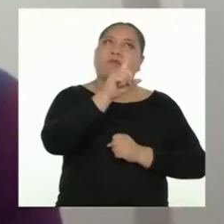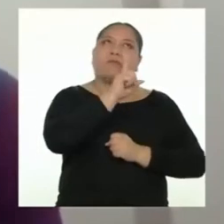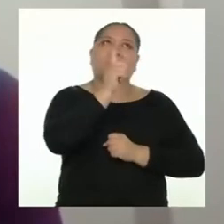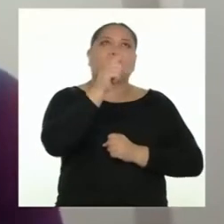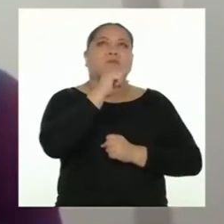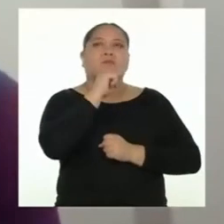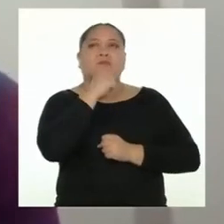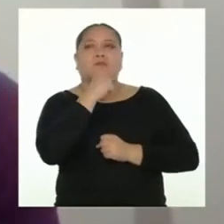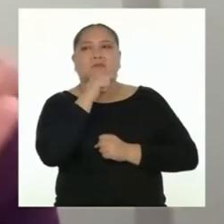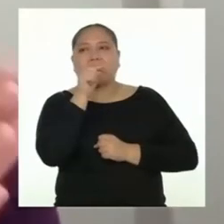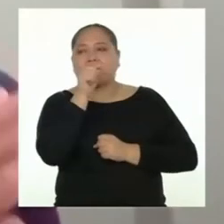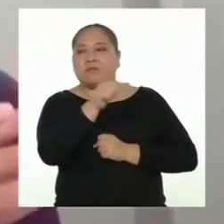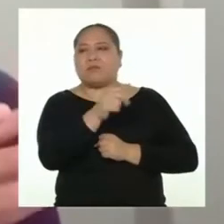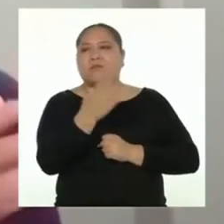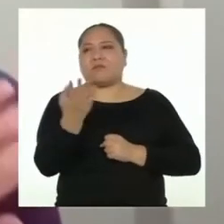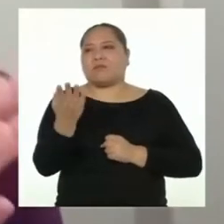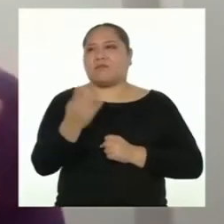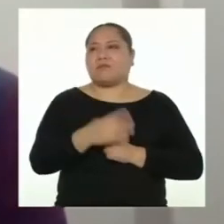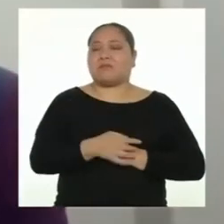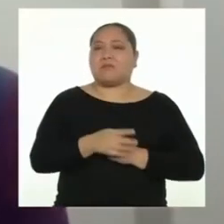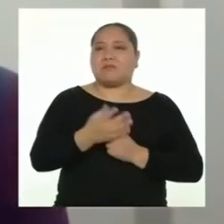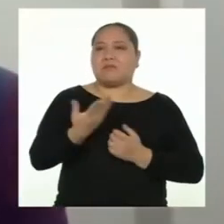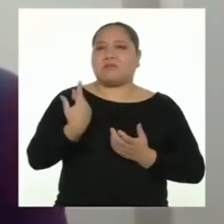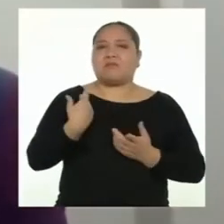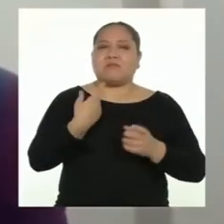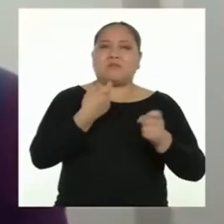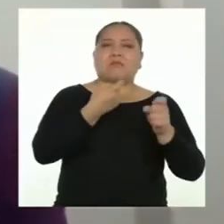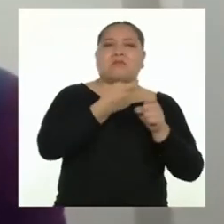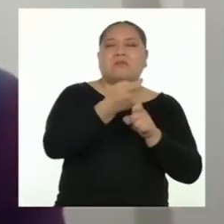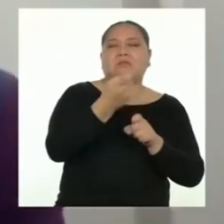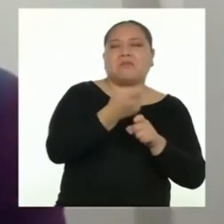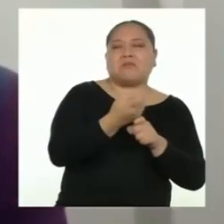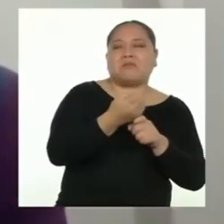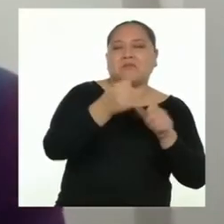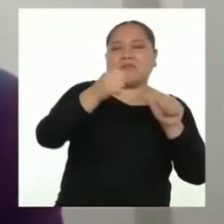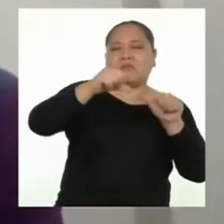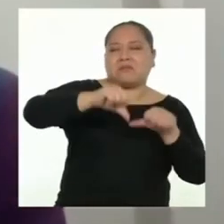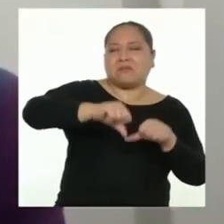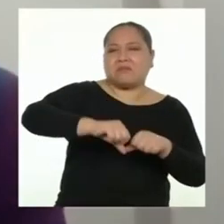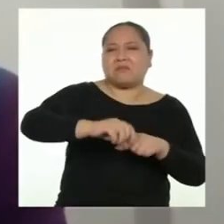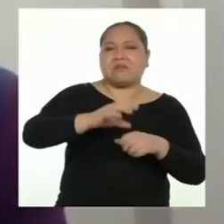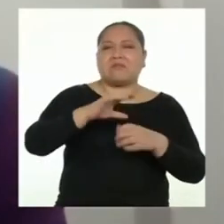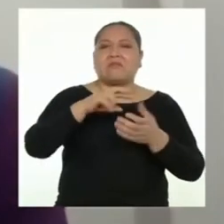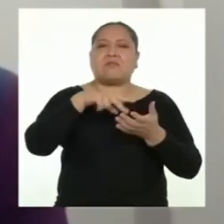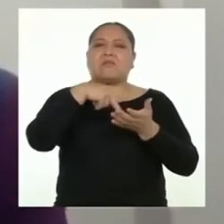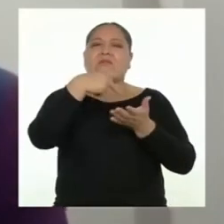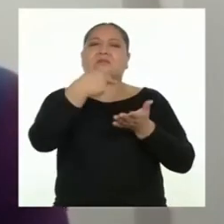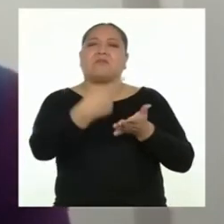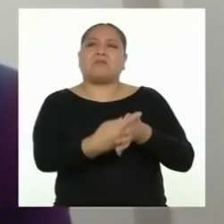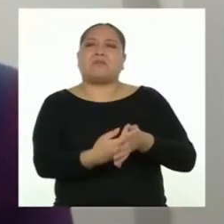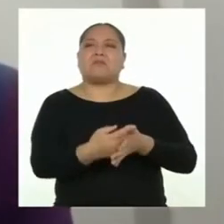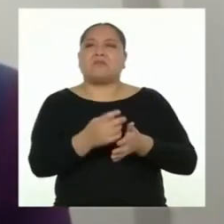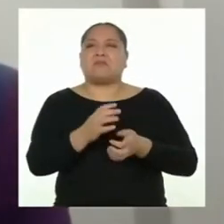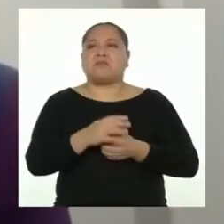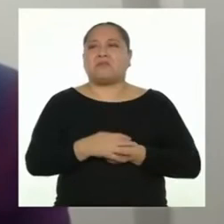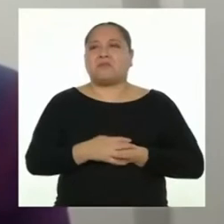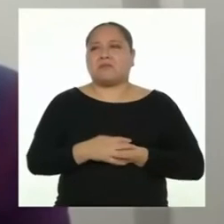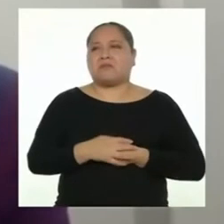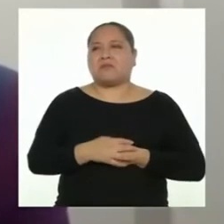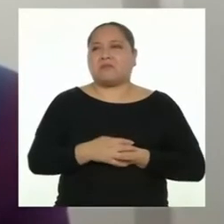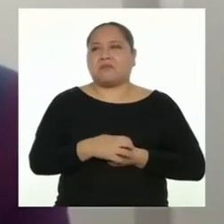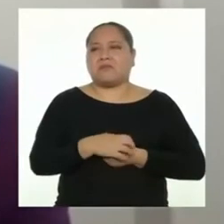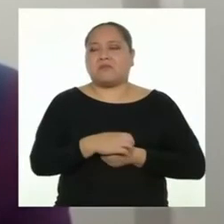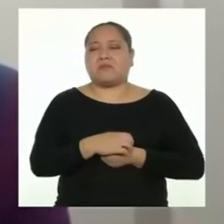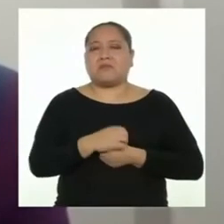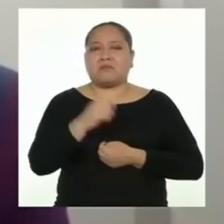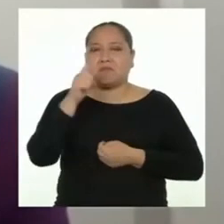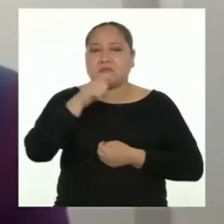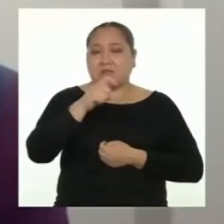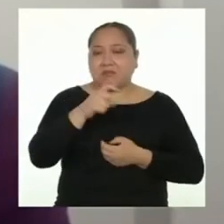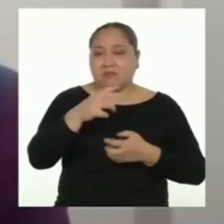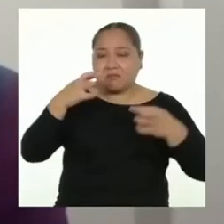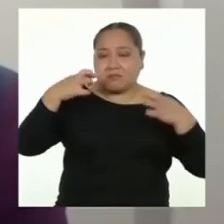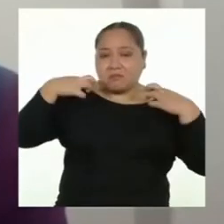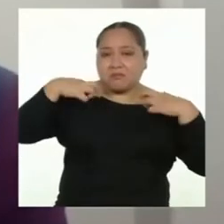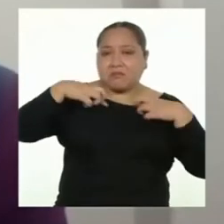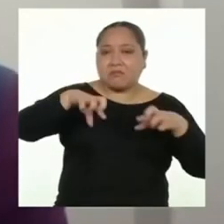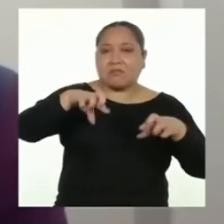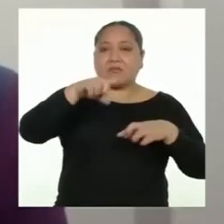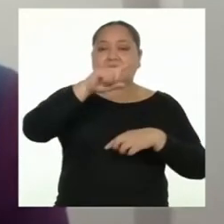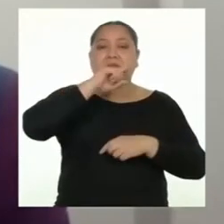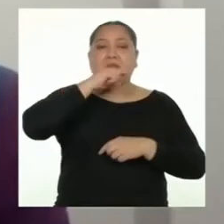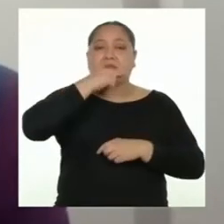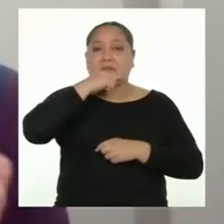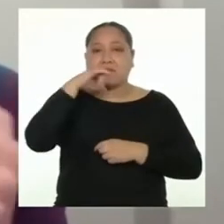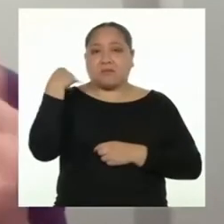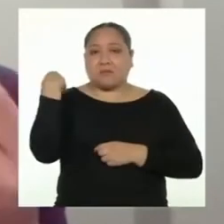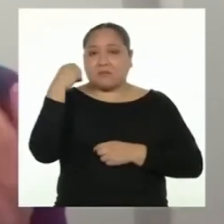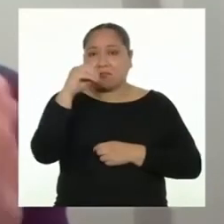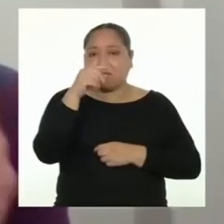las chicas, porque se pueden lastimar y porque se pueden golpear. Hay que dejar que